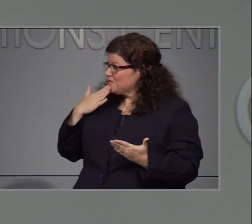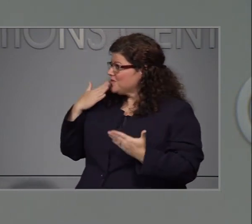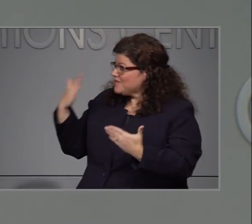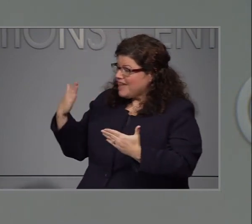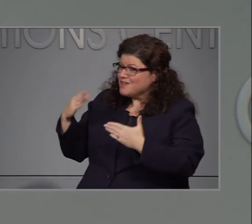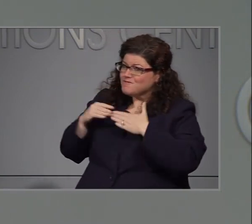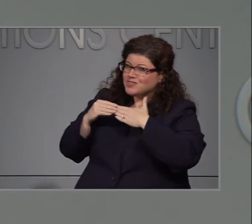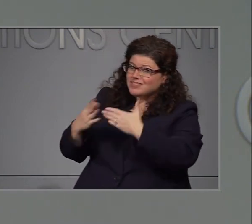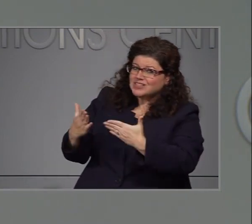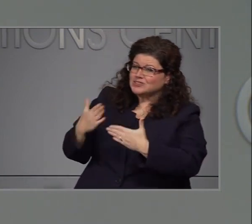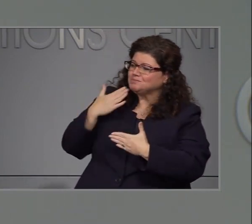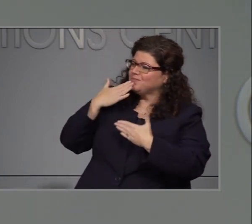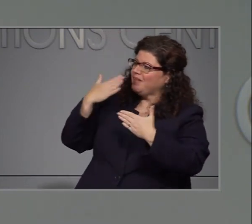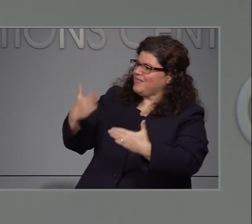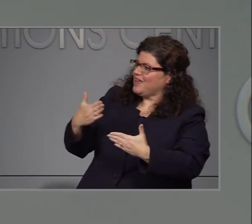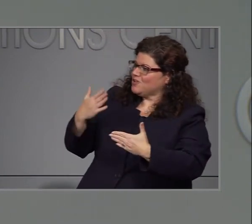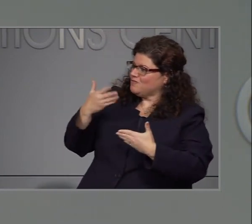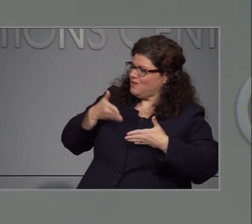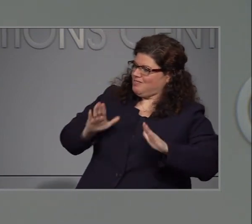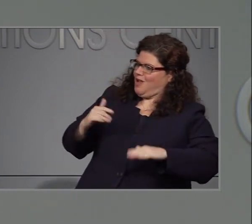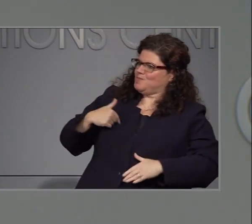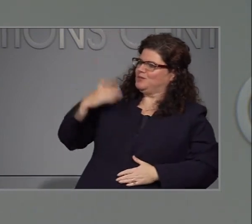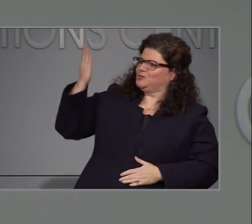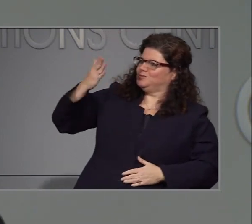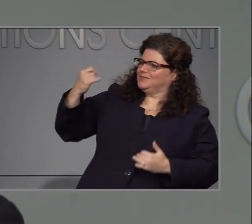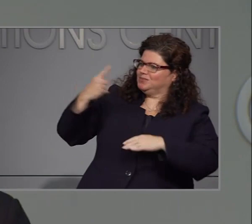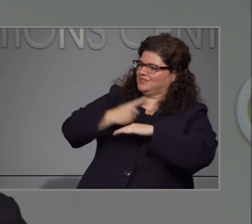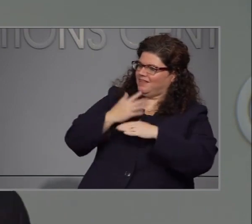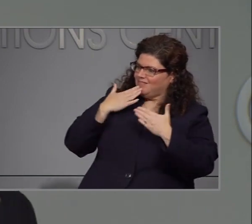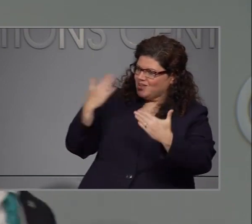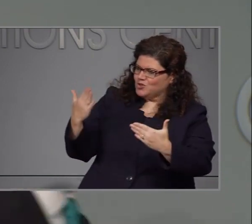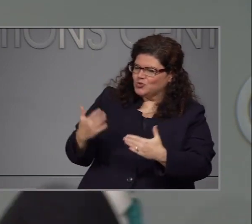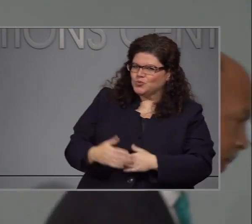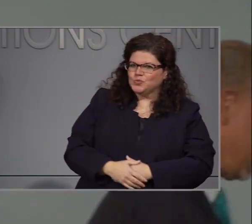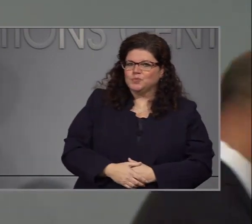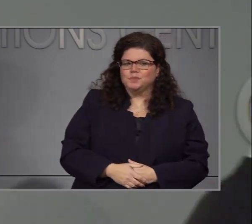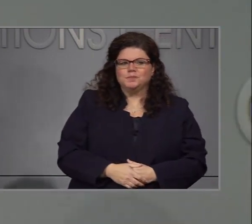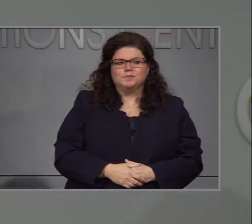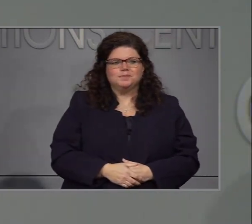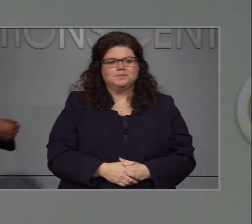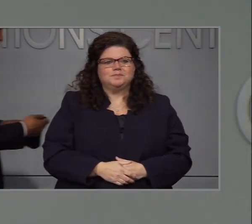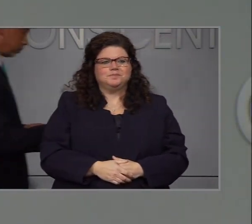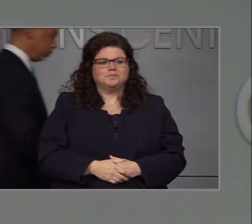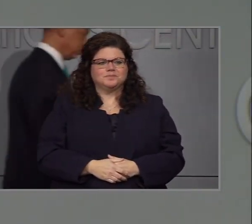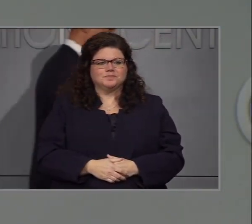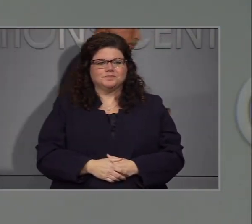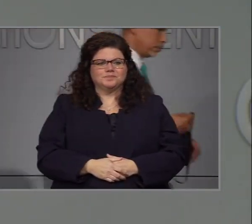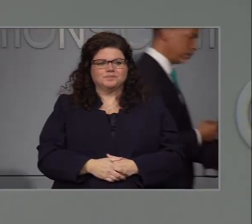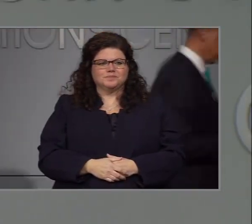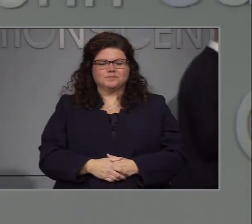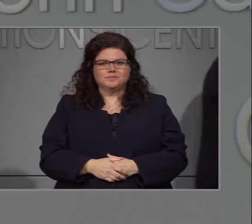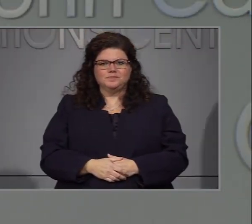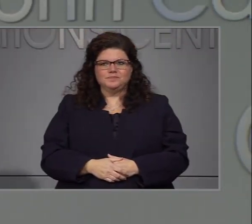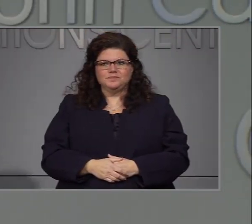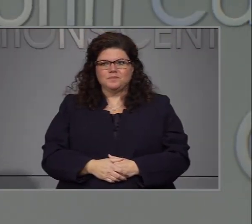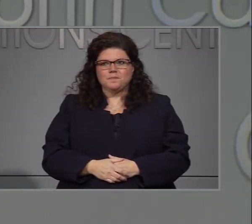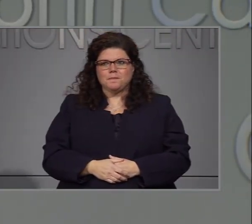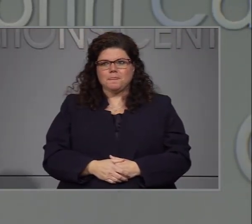De nuevo, señor gobernador, muchísimas gracias por su liderazgo y la oportunidad de hablar con aquí.